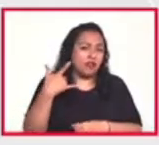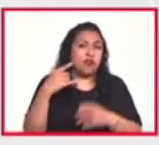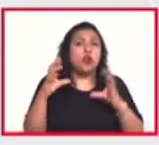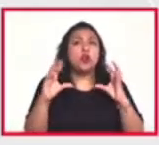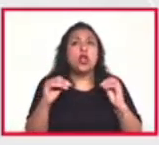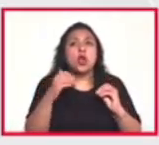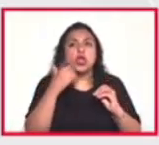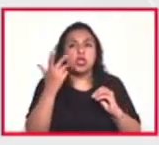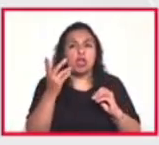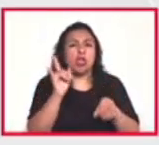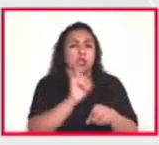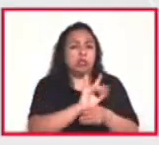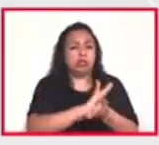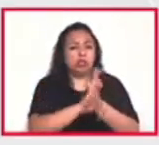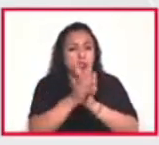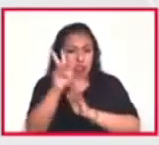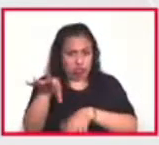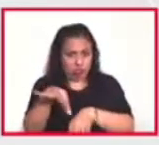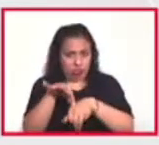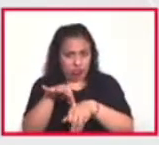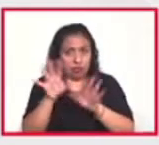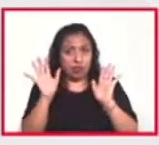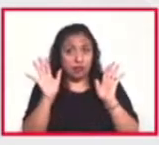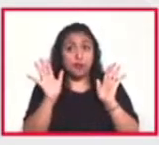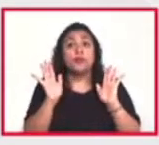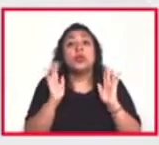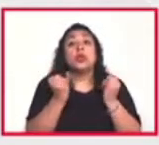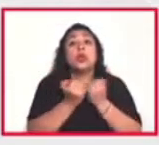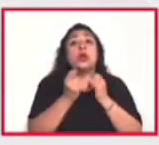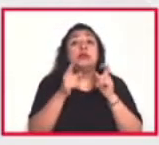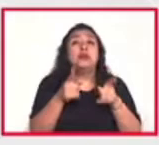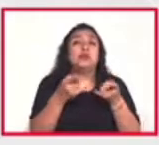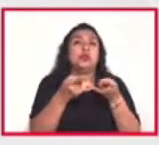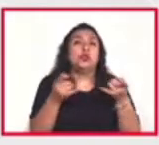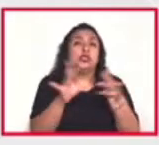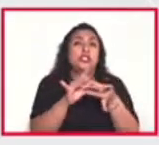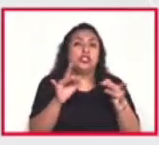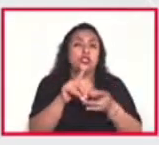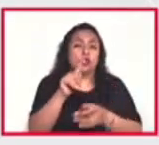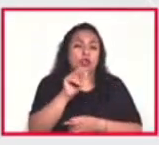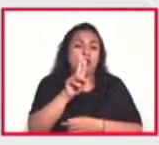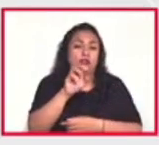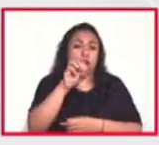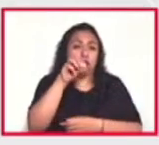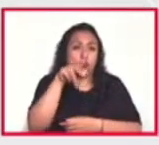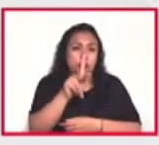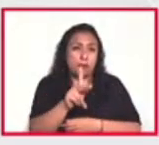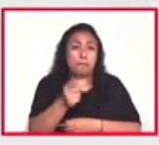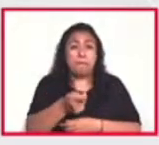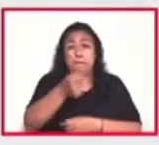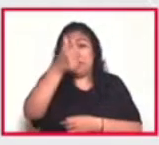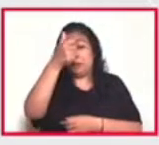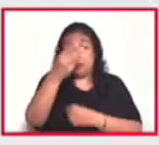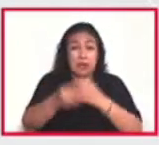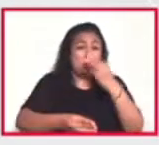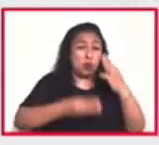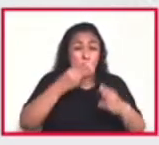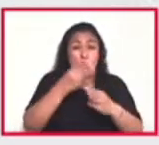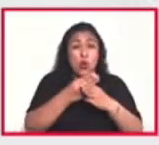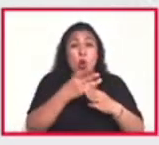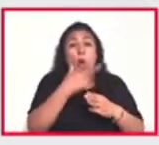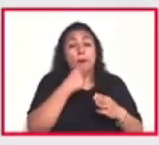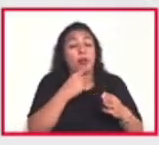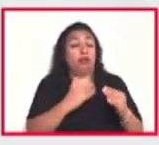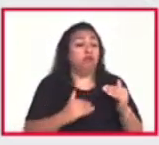llevar la ficción a la realidad. Y ya ni hablar del triste caso de Donald Trump, quizá el primer caso mundial de un socialité que